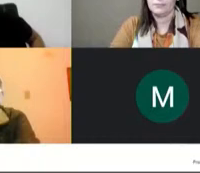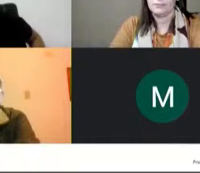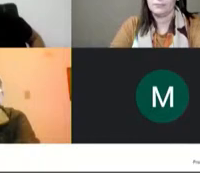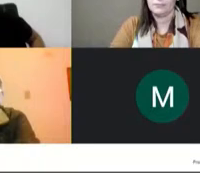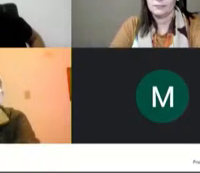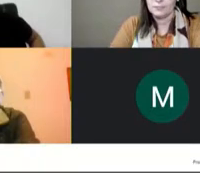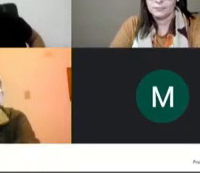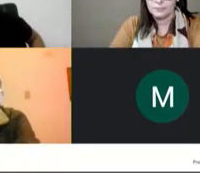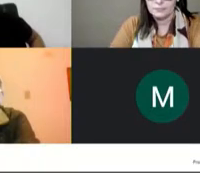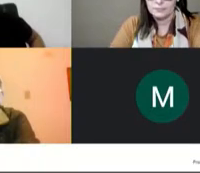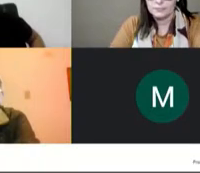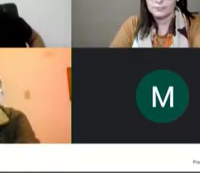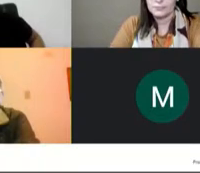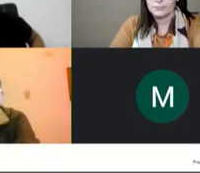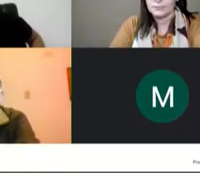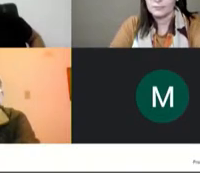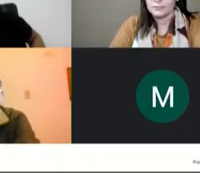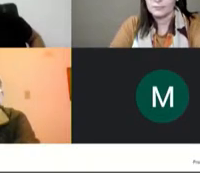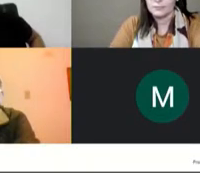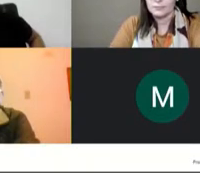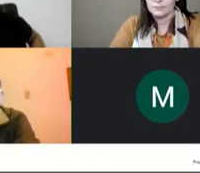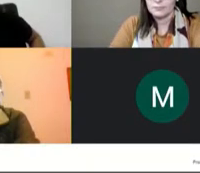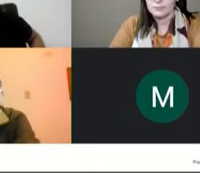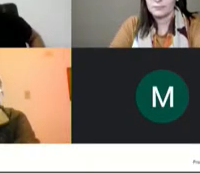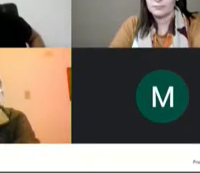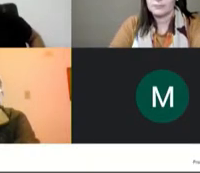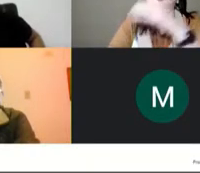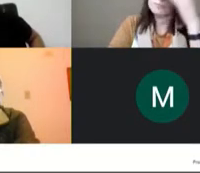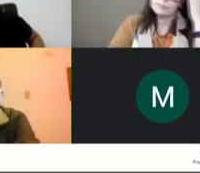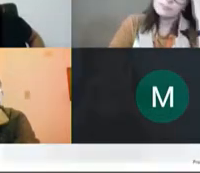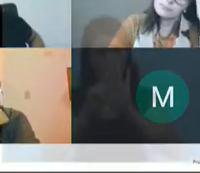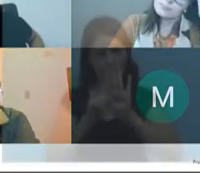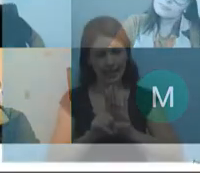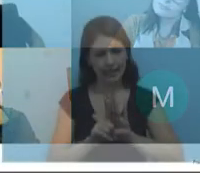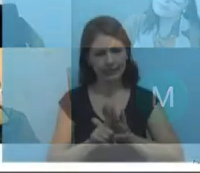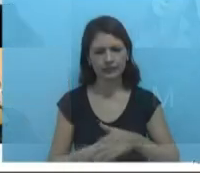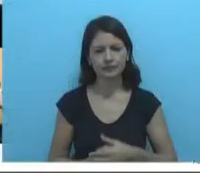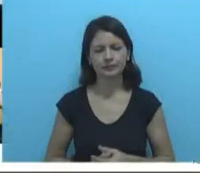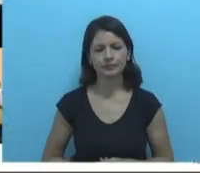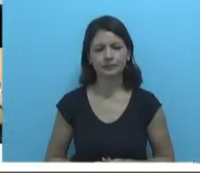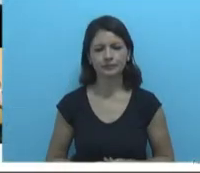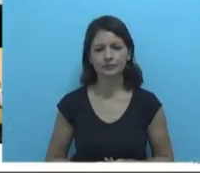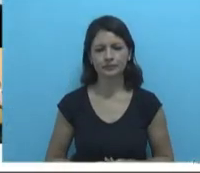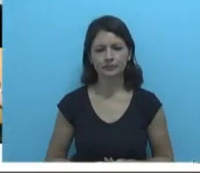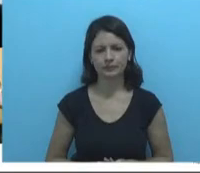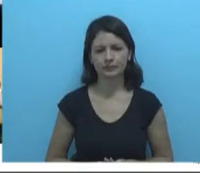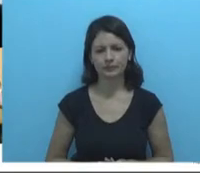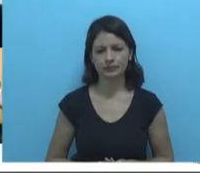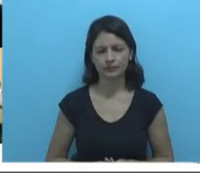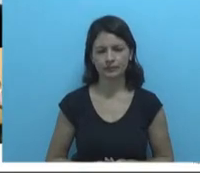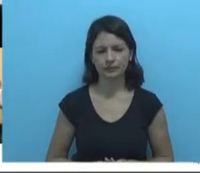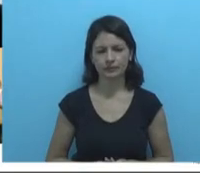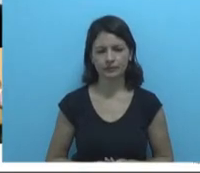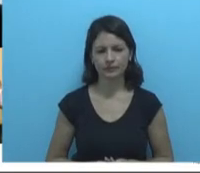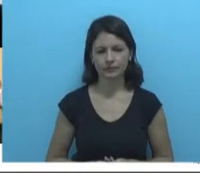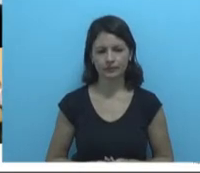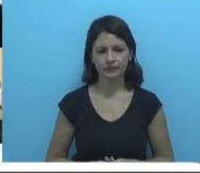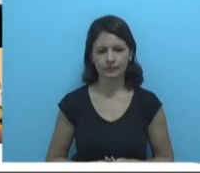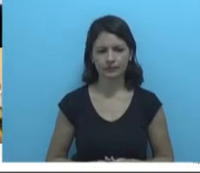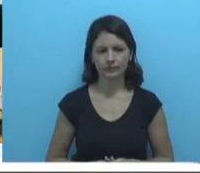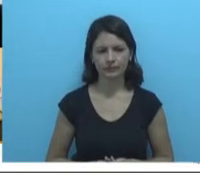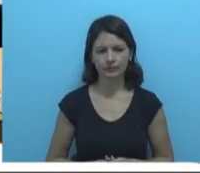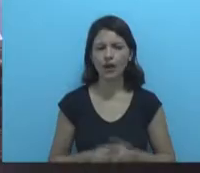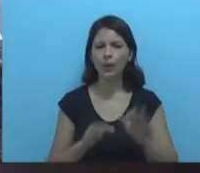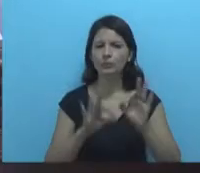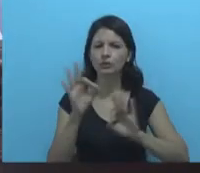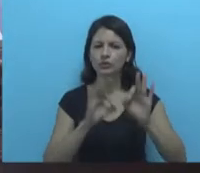Corresponde ahora tratar los proyectos de ley venidos en revisión del Senado. Por secretaría se dará lectura.